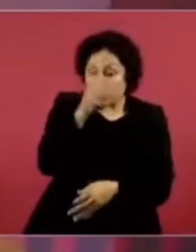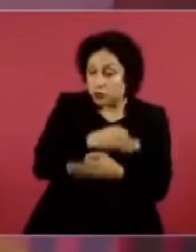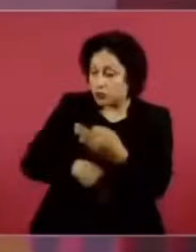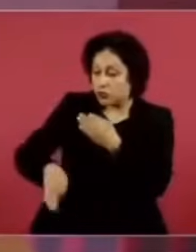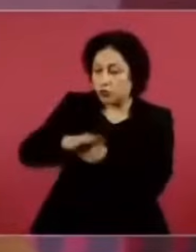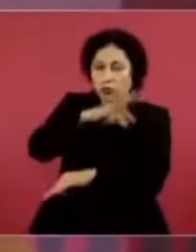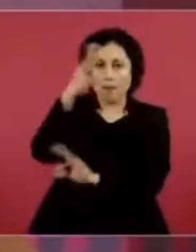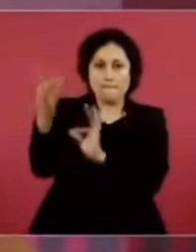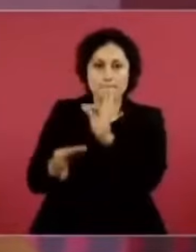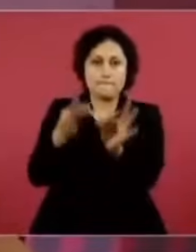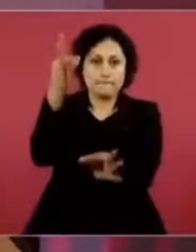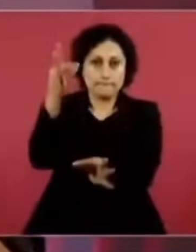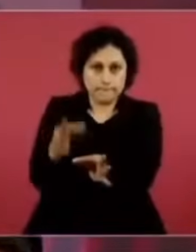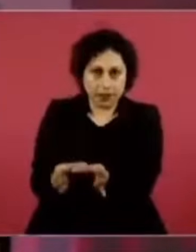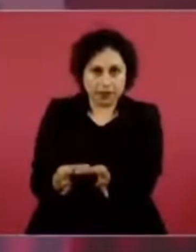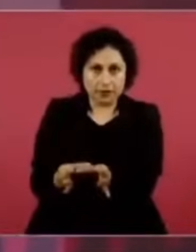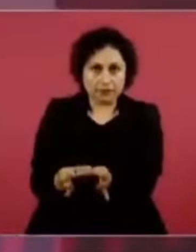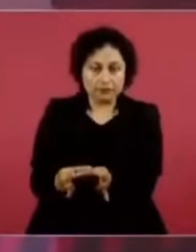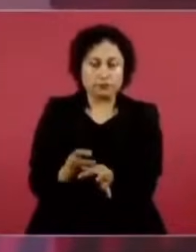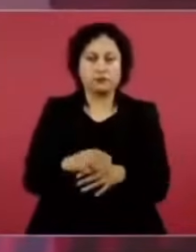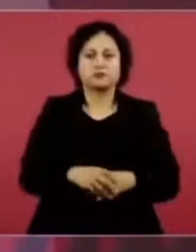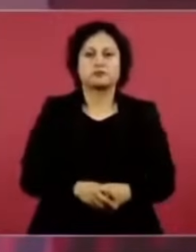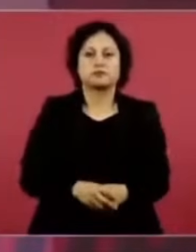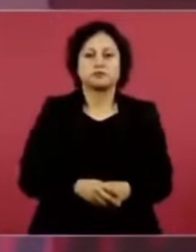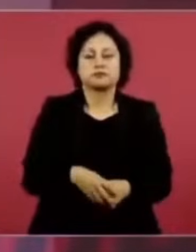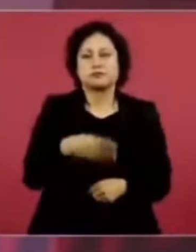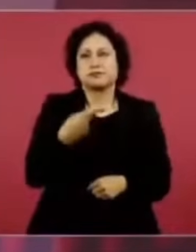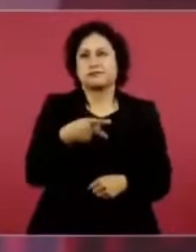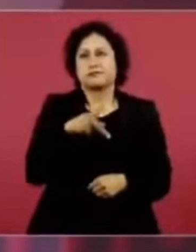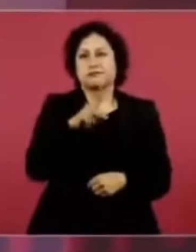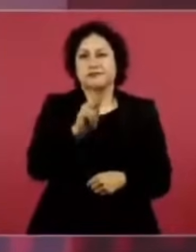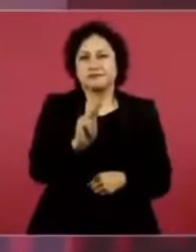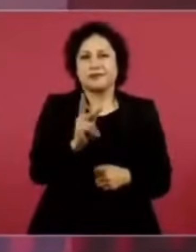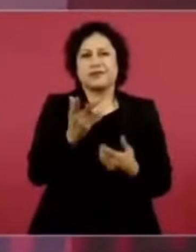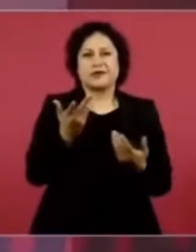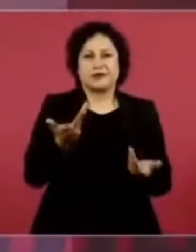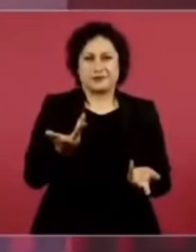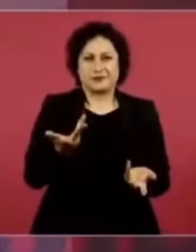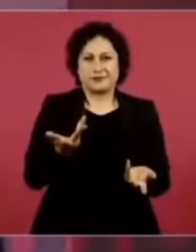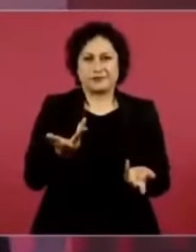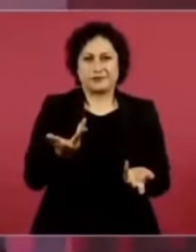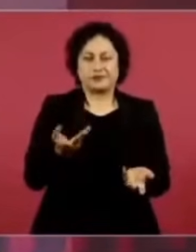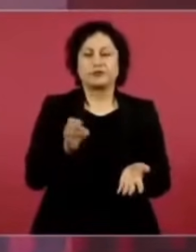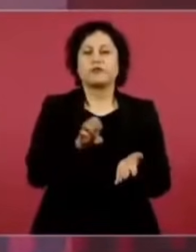Pero, ¿qué ganamos con echar a andar